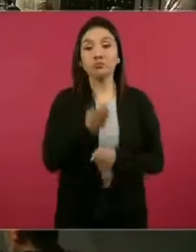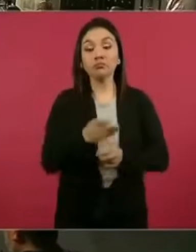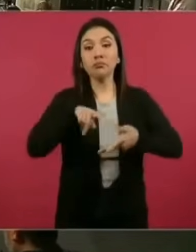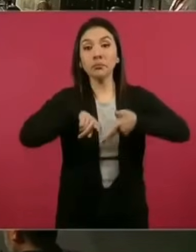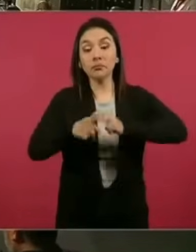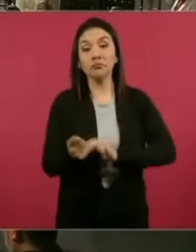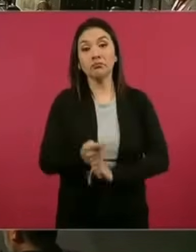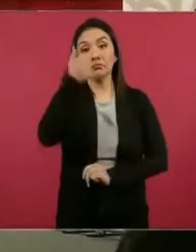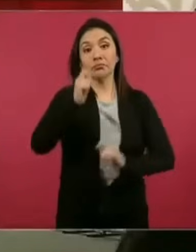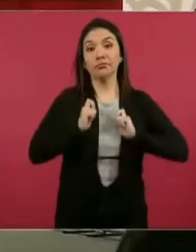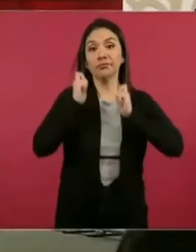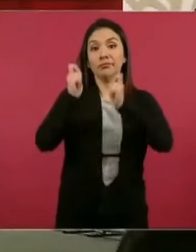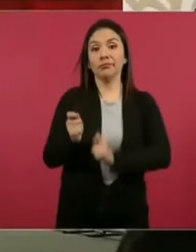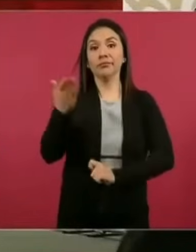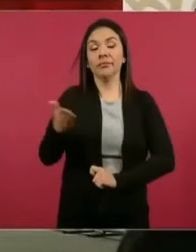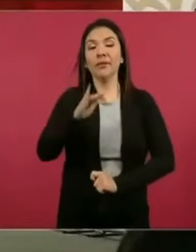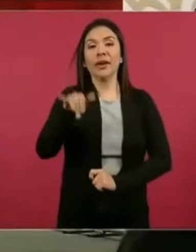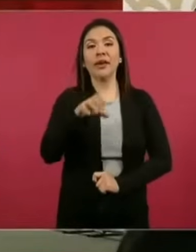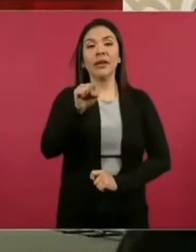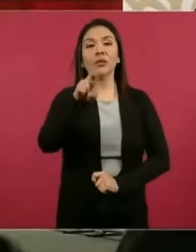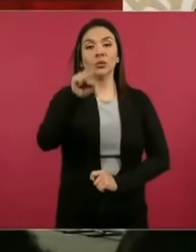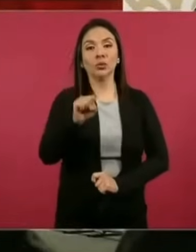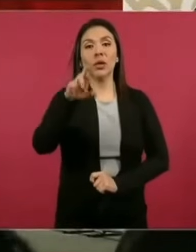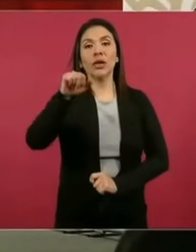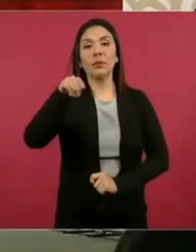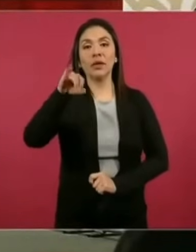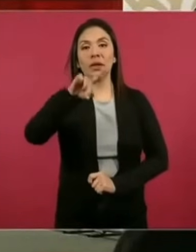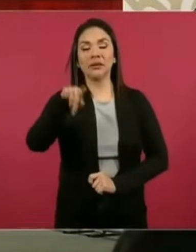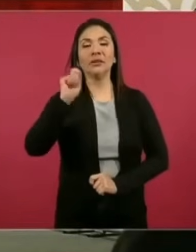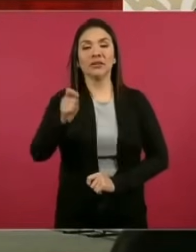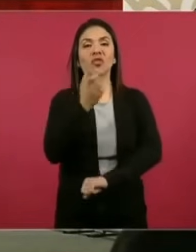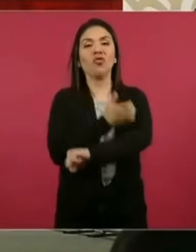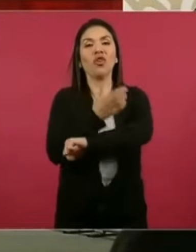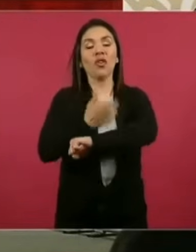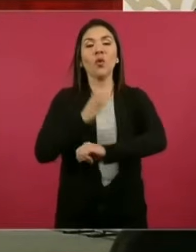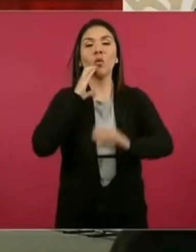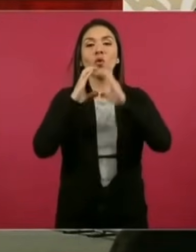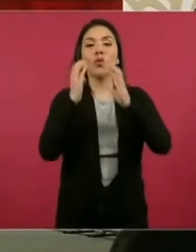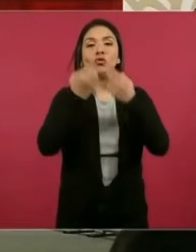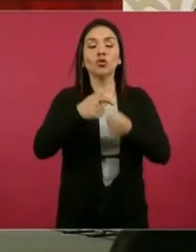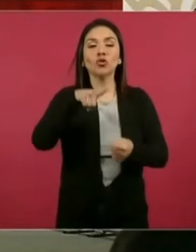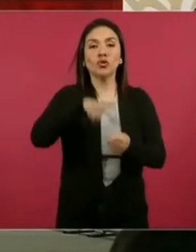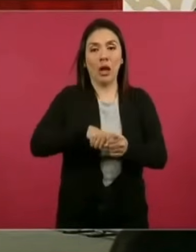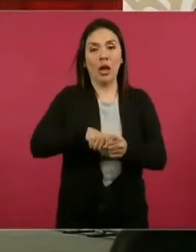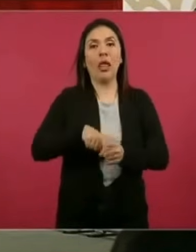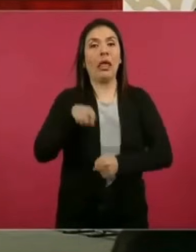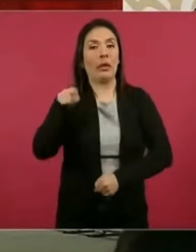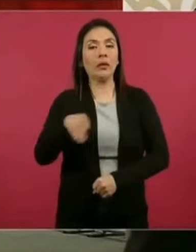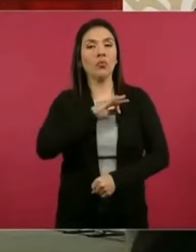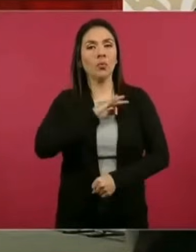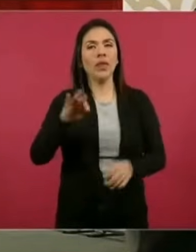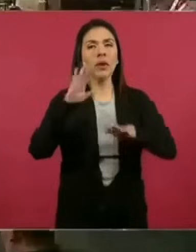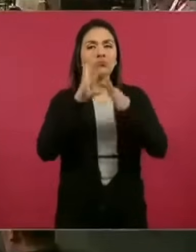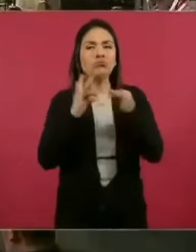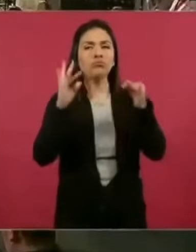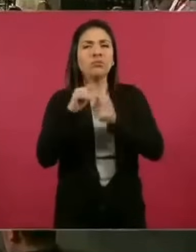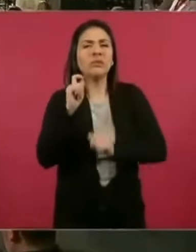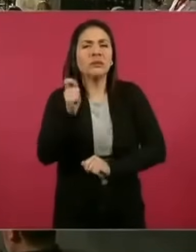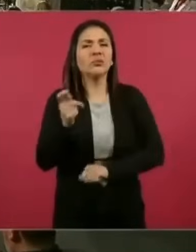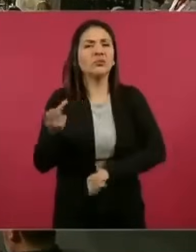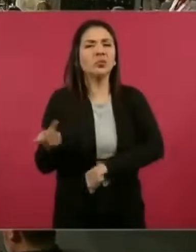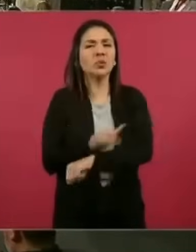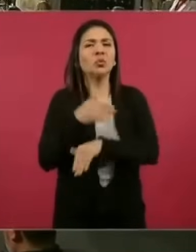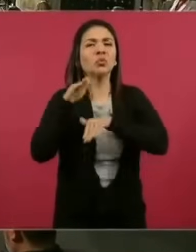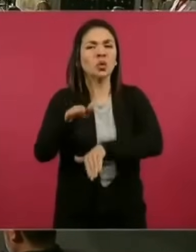dándole la palabra a Jesús Ramírez, coordinador de Comunicación Social, para que pueda detallarnos acerca de